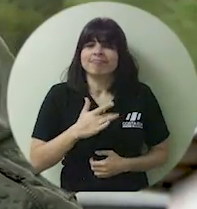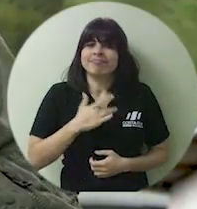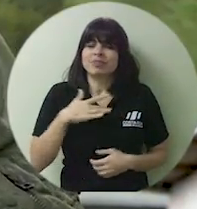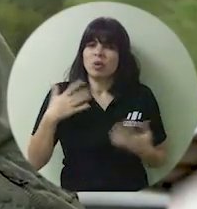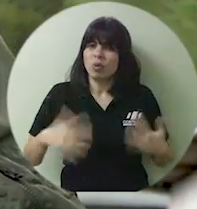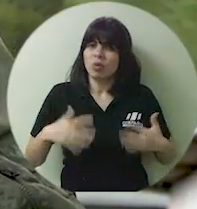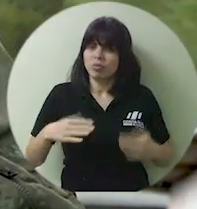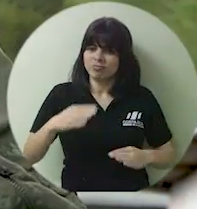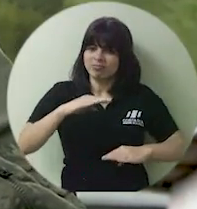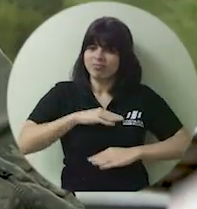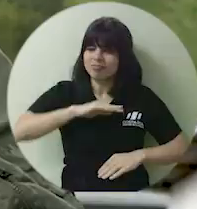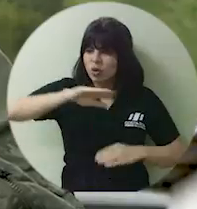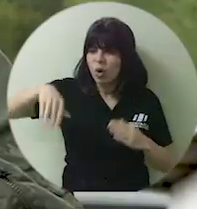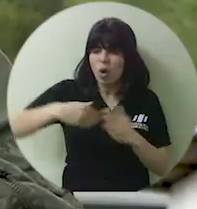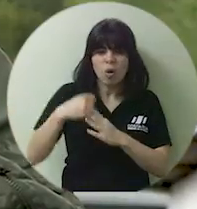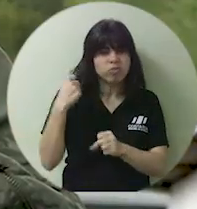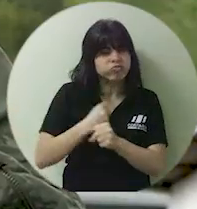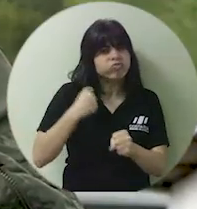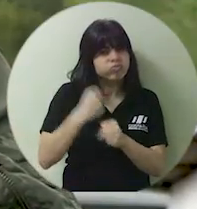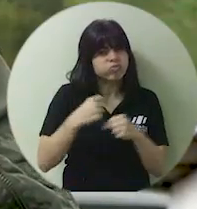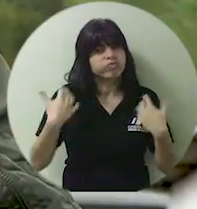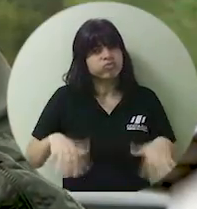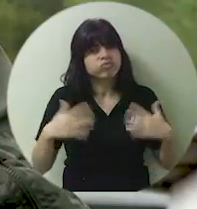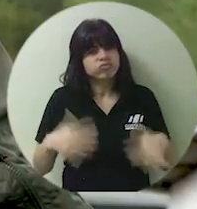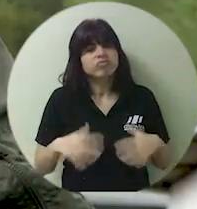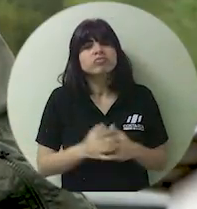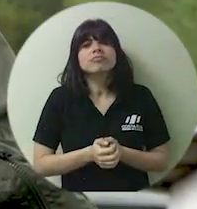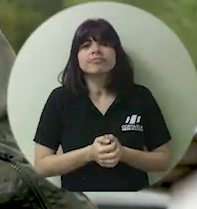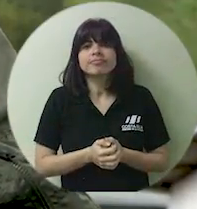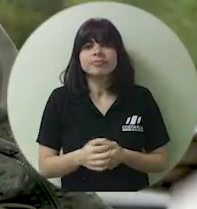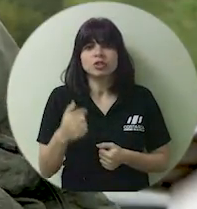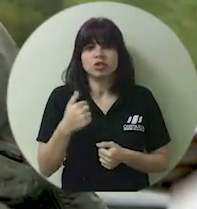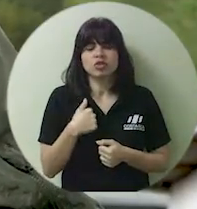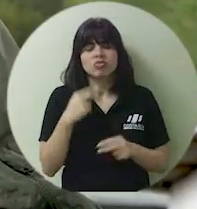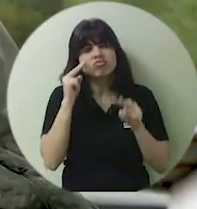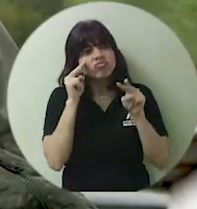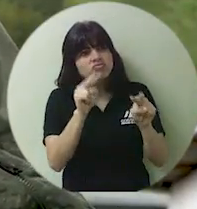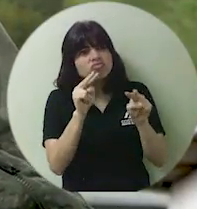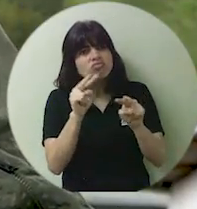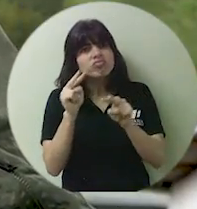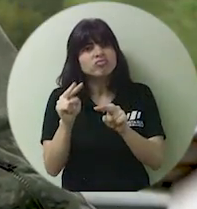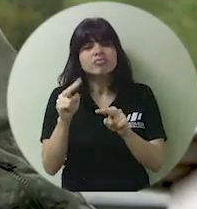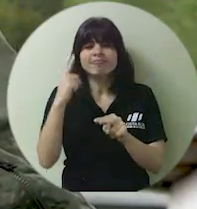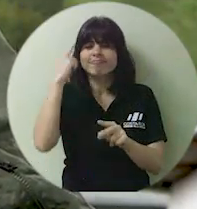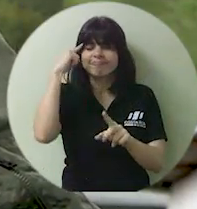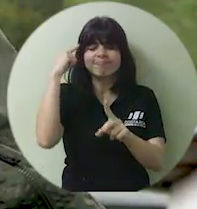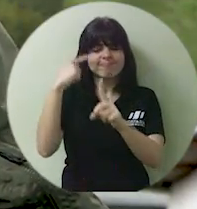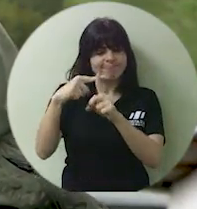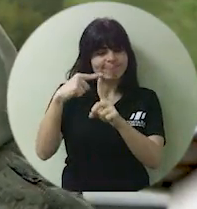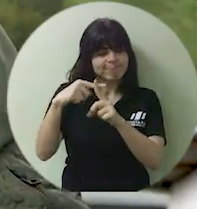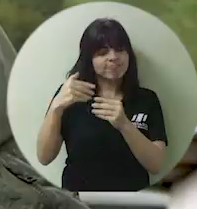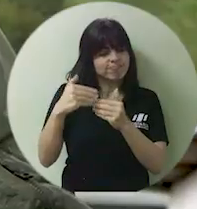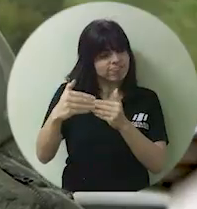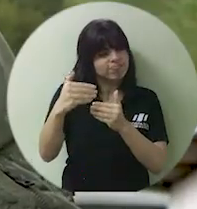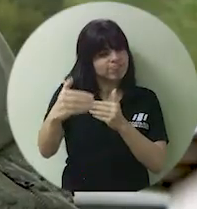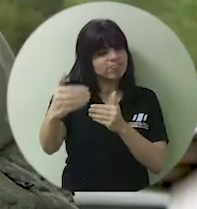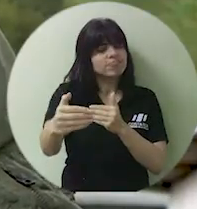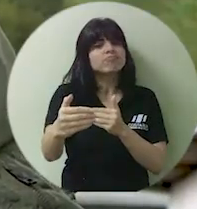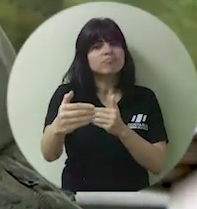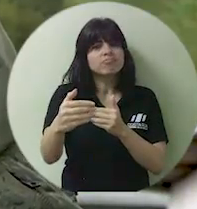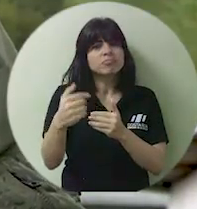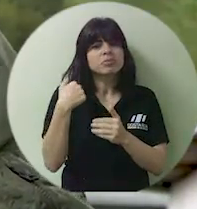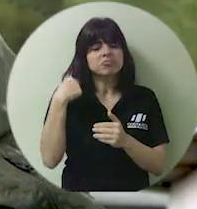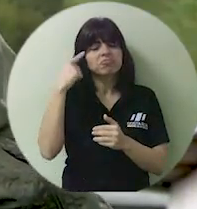muy satisfecho con el trabajo que se está haciendo, que estoy mirando con mucho optimismo la fase que viene en el